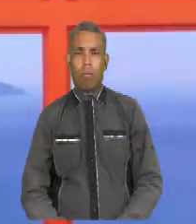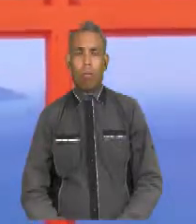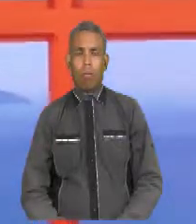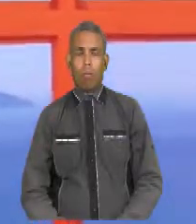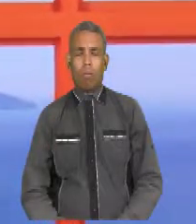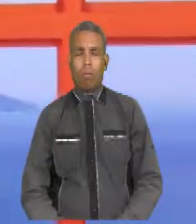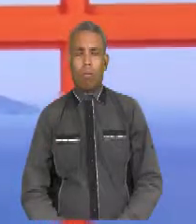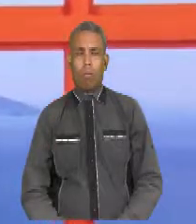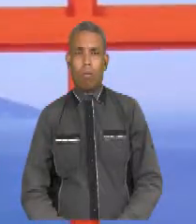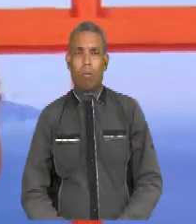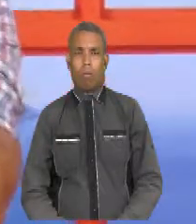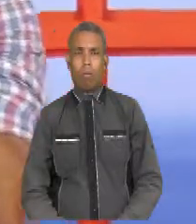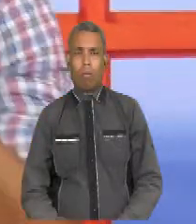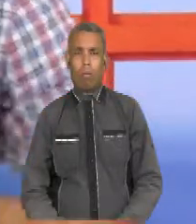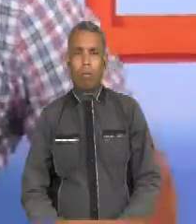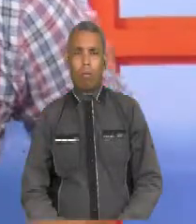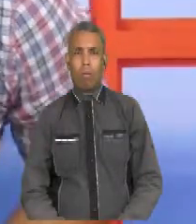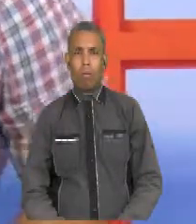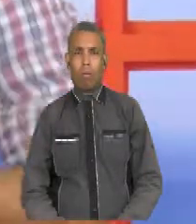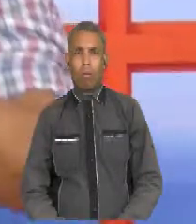quererse de esa manera